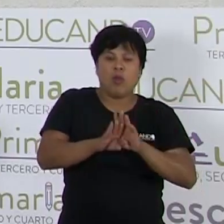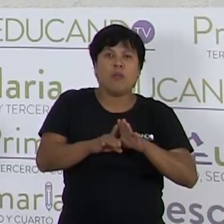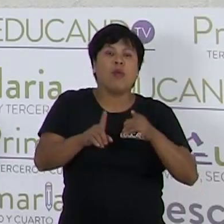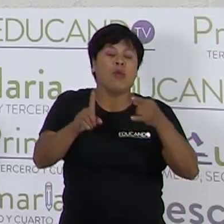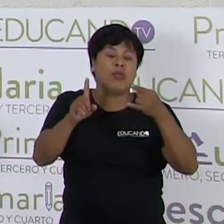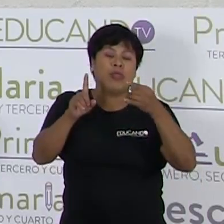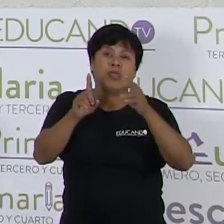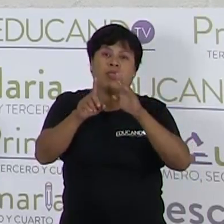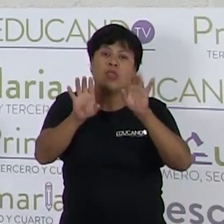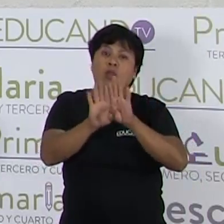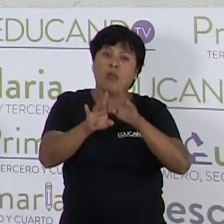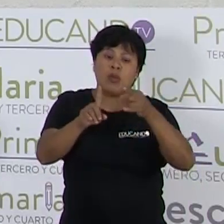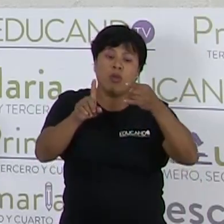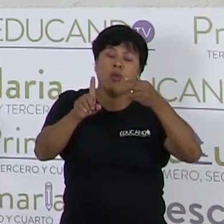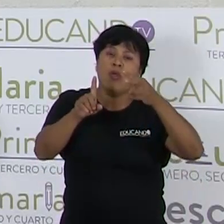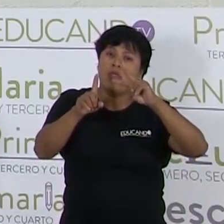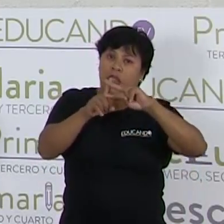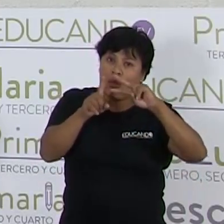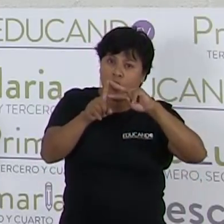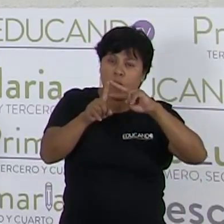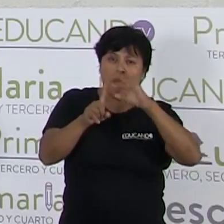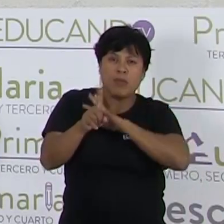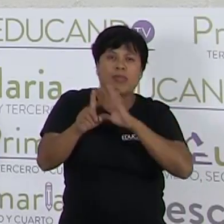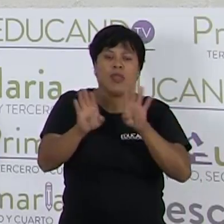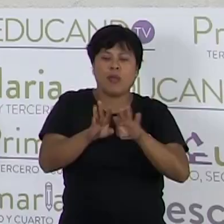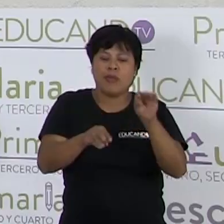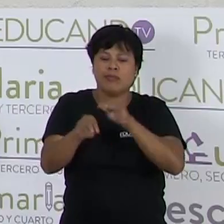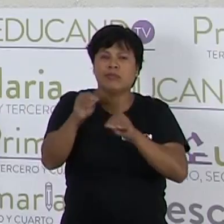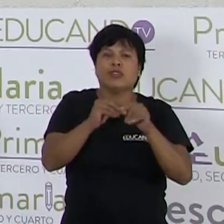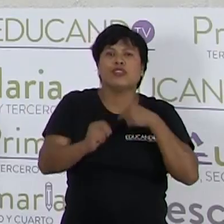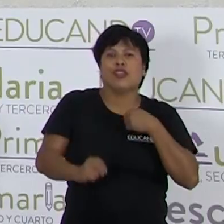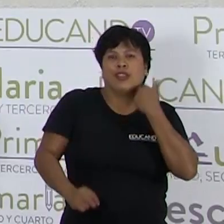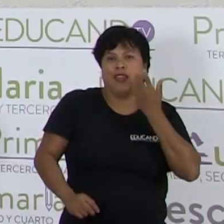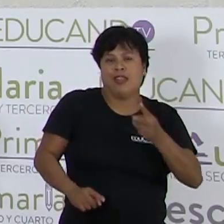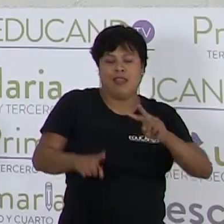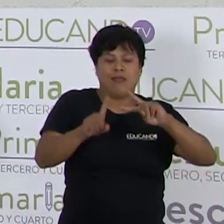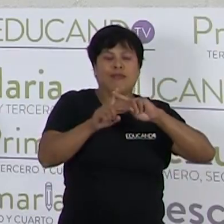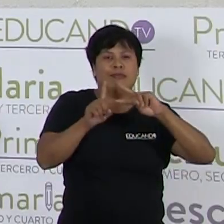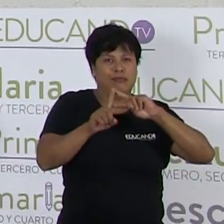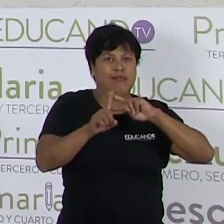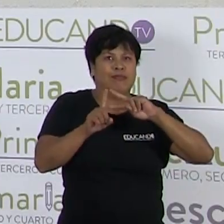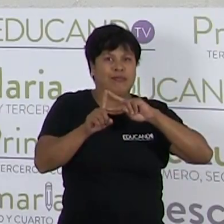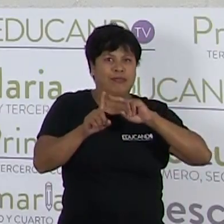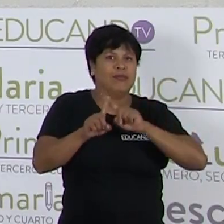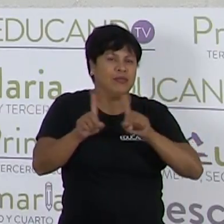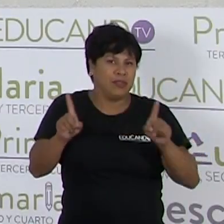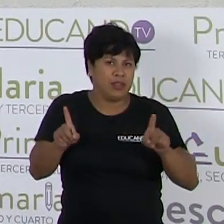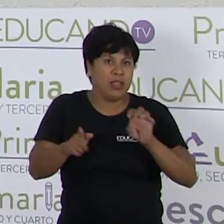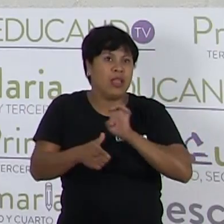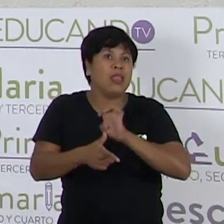triángulos para ir llenando los huecos y así ir formando la figura que yo quiero. Entonces,